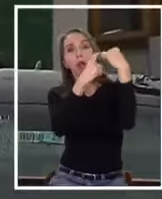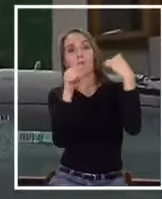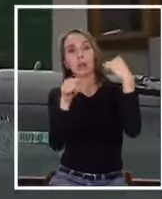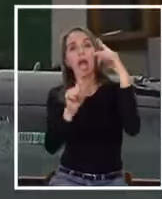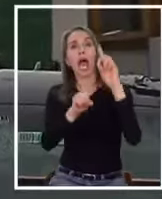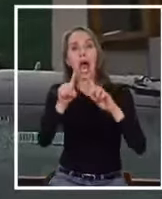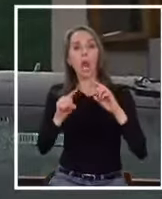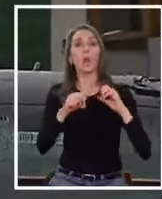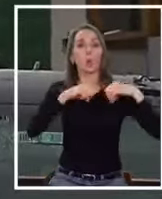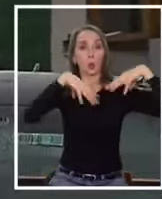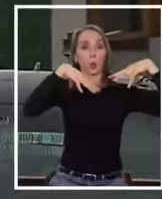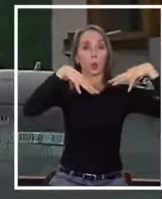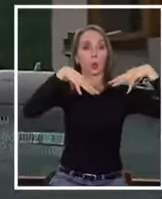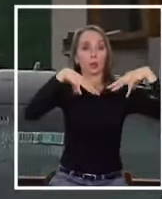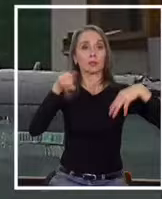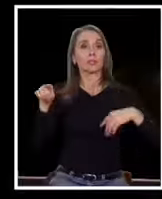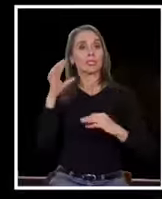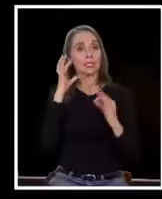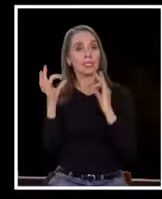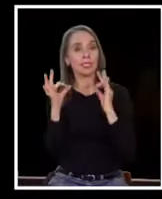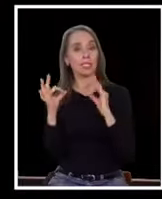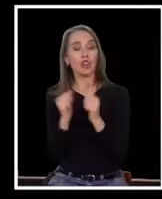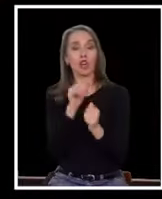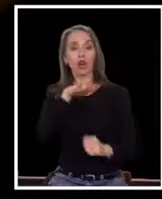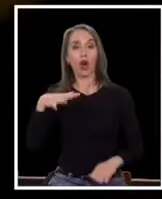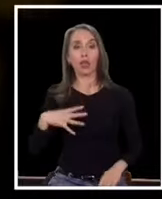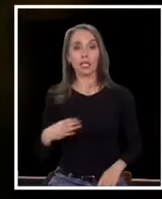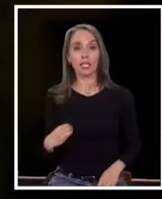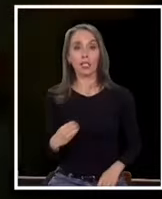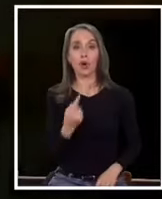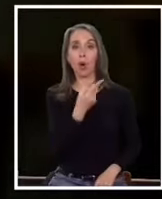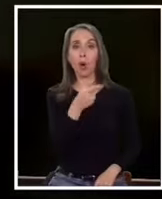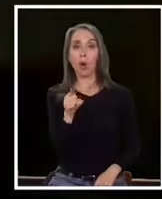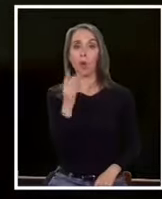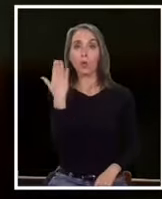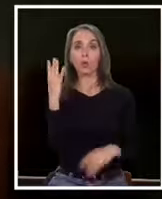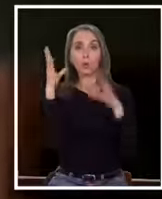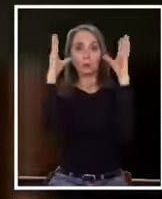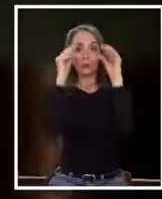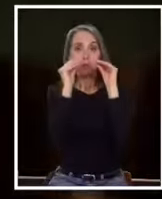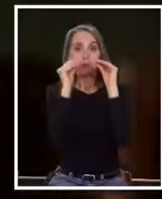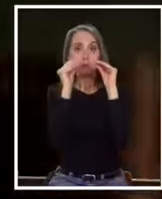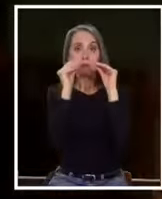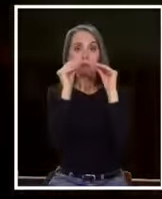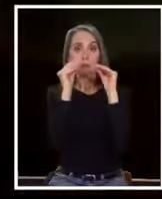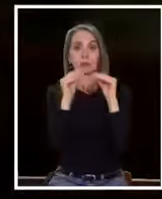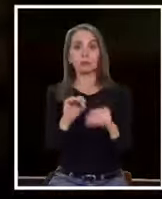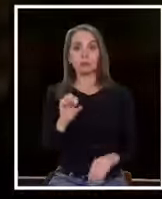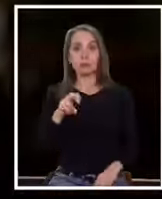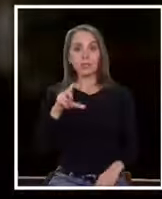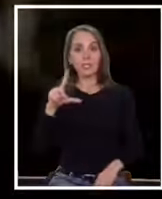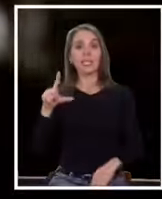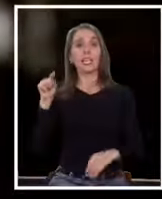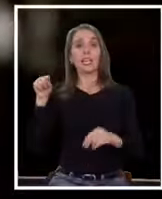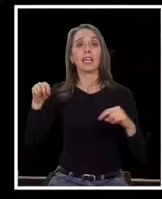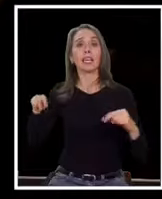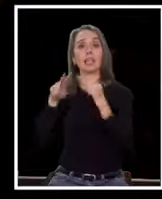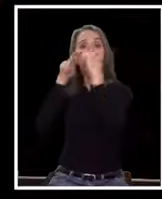algunas tienen luz. No es el caso de María José y sus hijos, que llevan una semana a oscuras. En él vino a poner